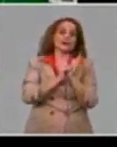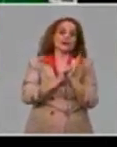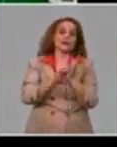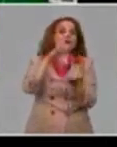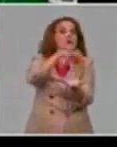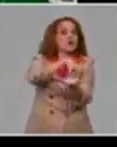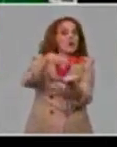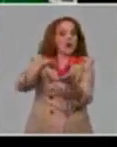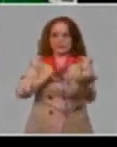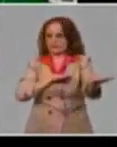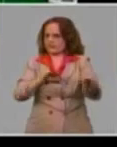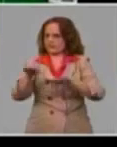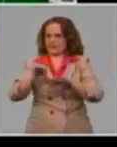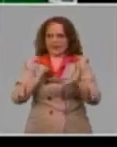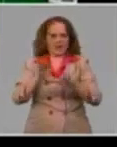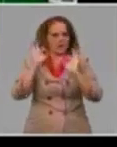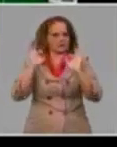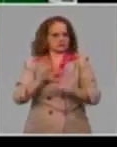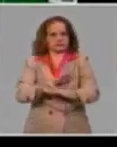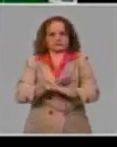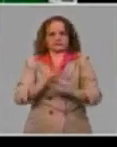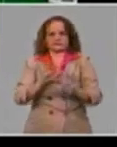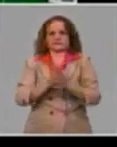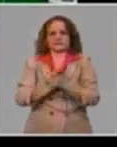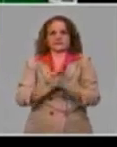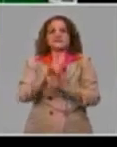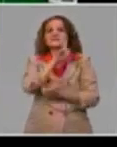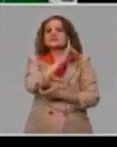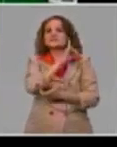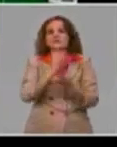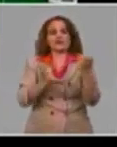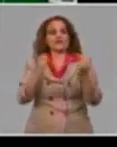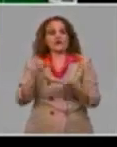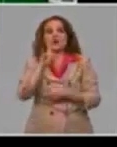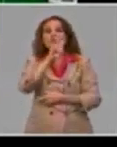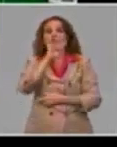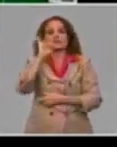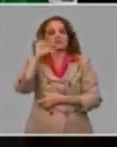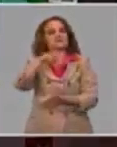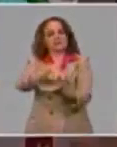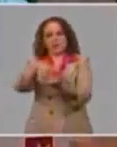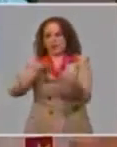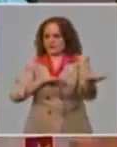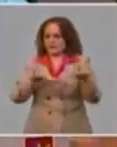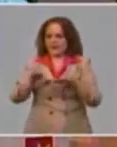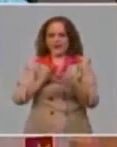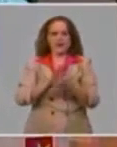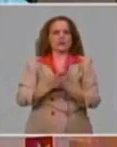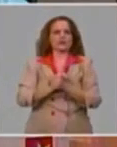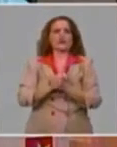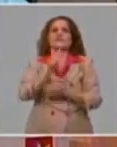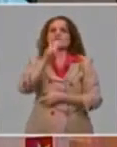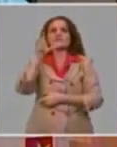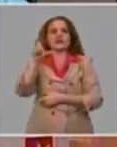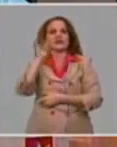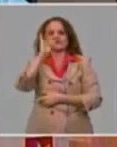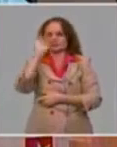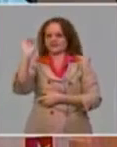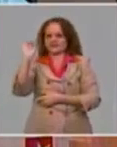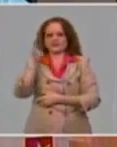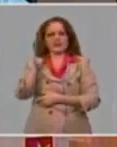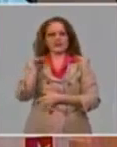locales preparamos para eso. En Cienfuegos 97, en Villa Clara 700, los mayores puedo decir que en Las